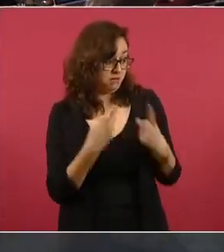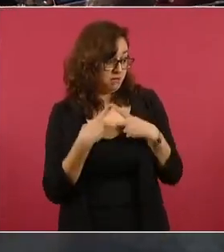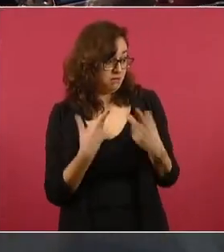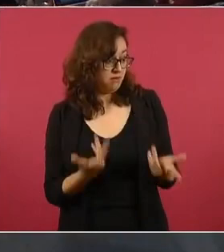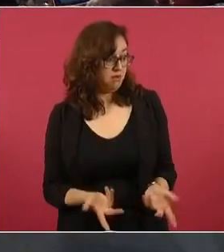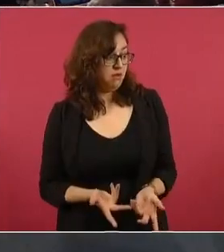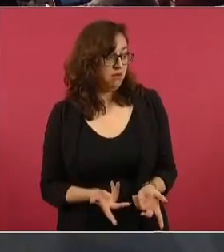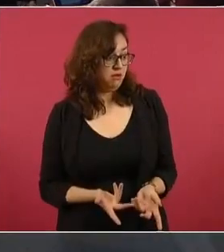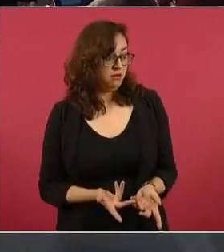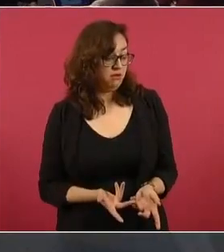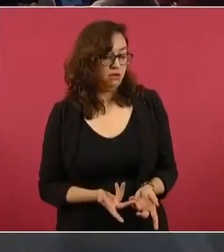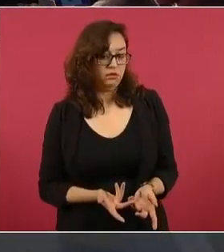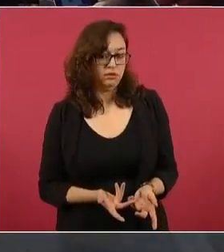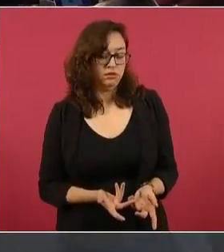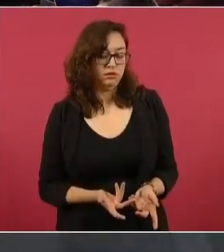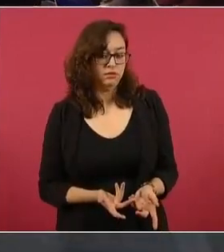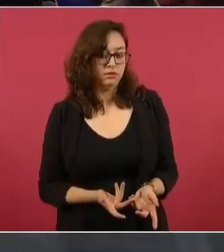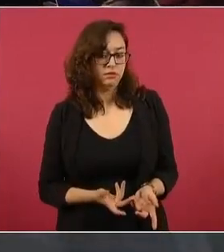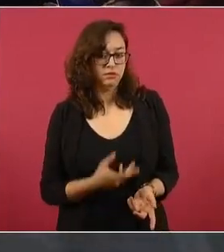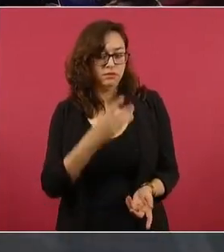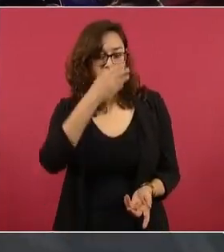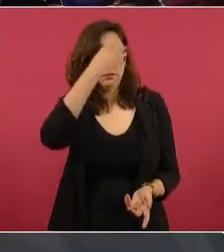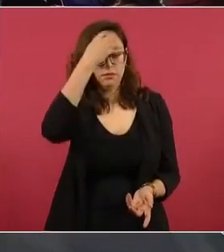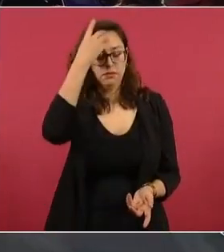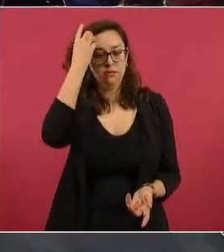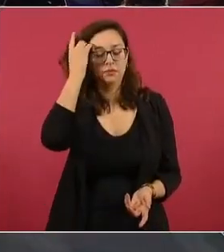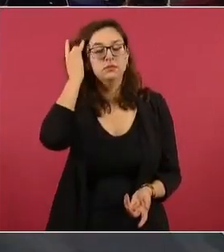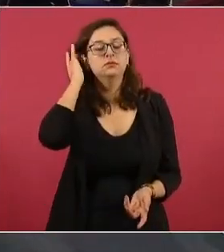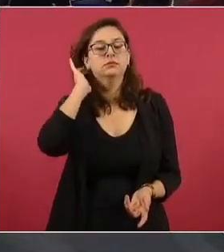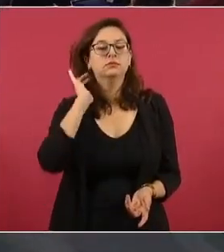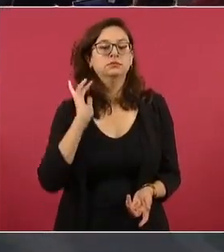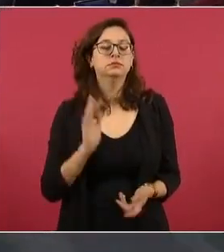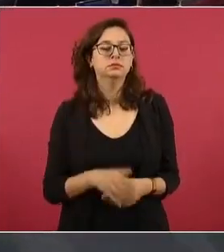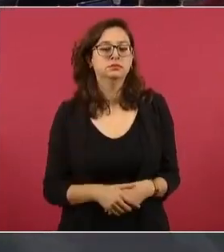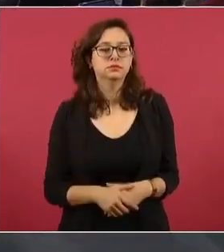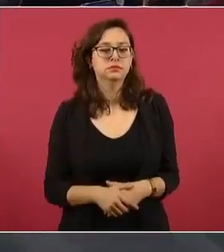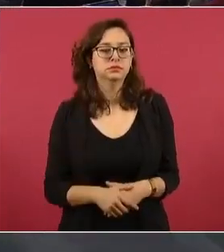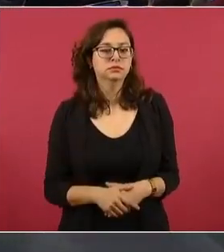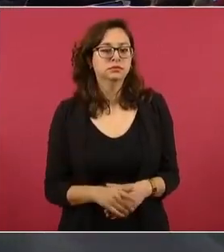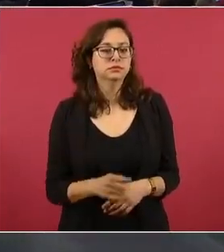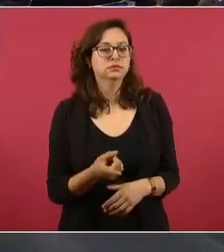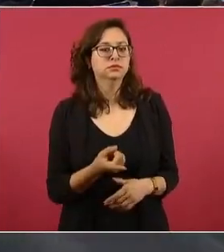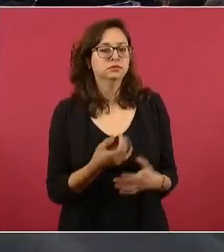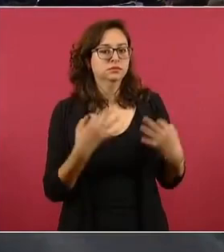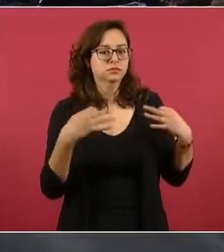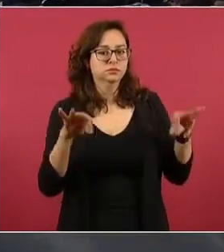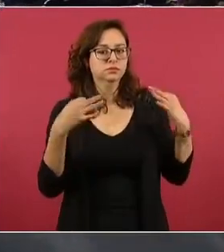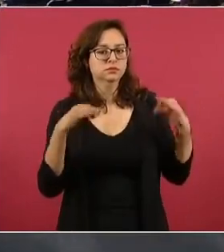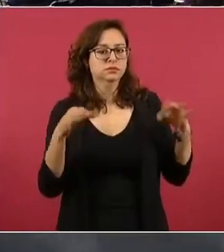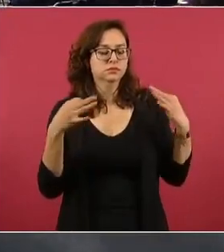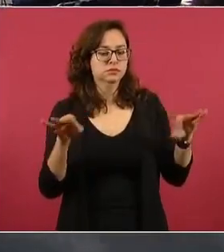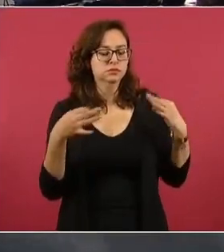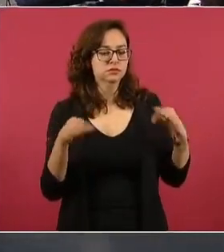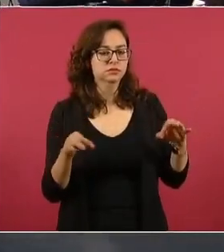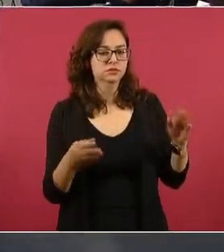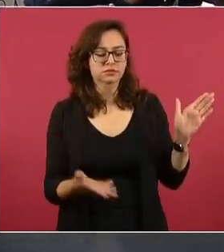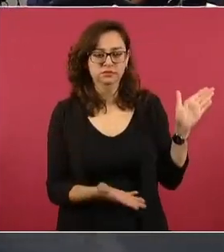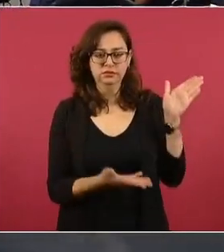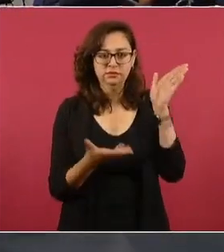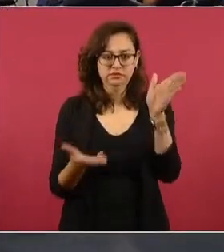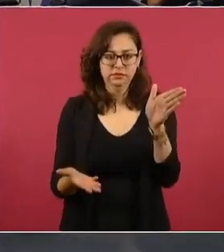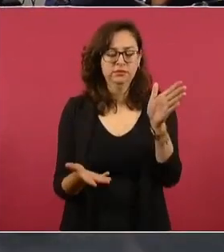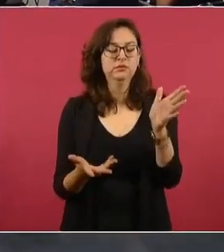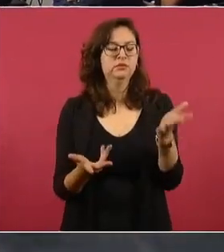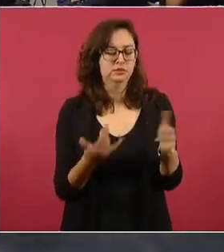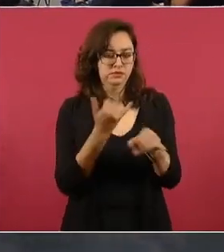Sí, no es un oficio, Ese es. Es esto,